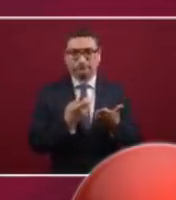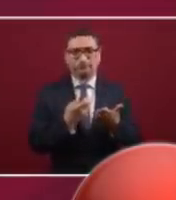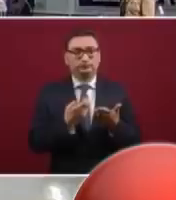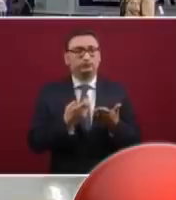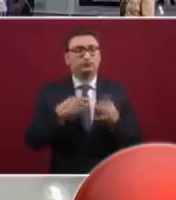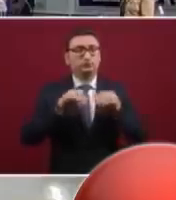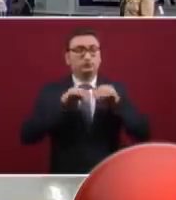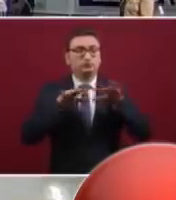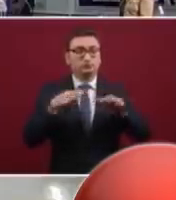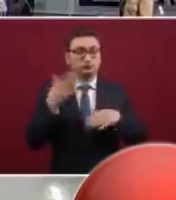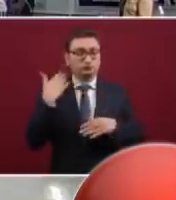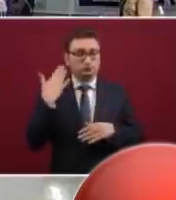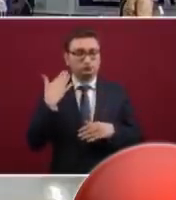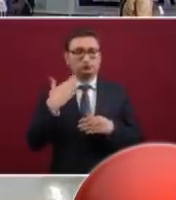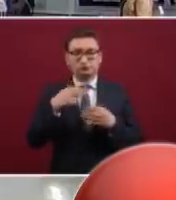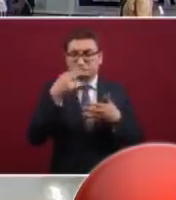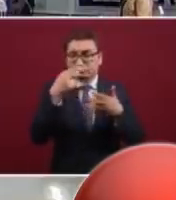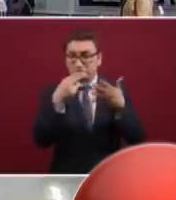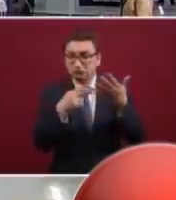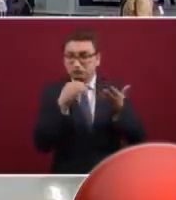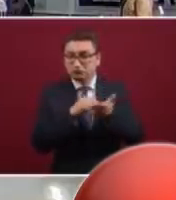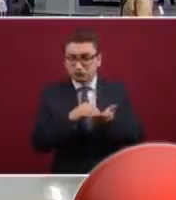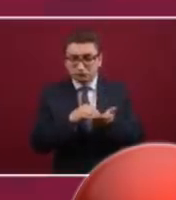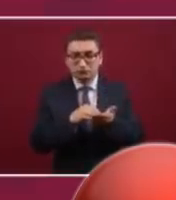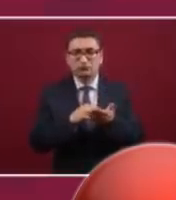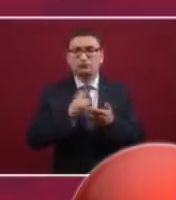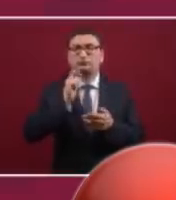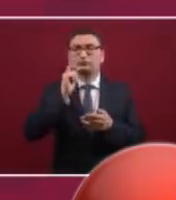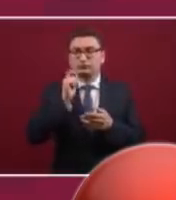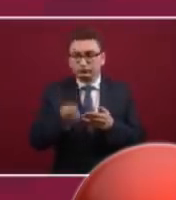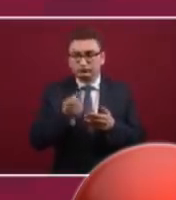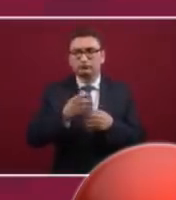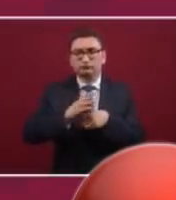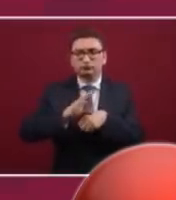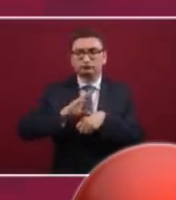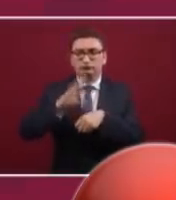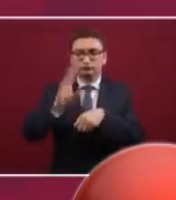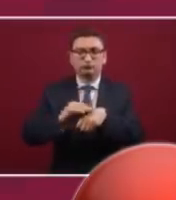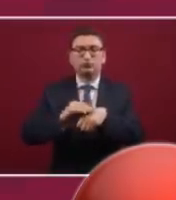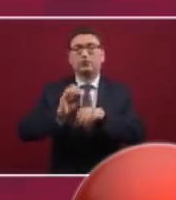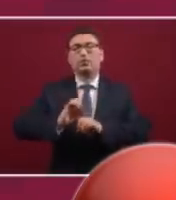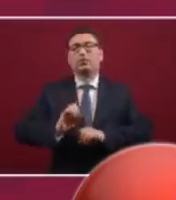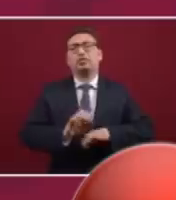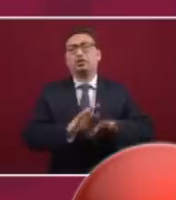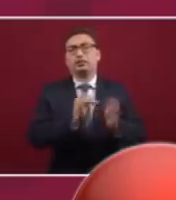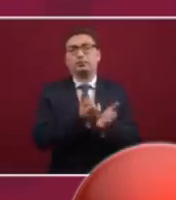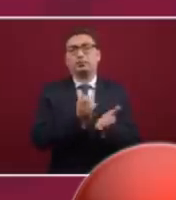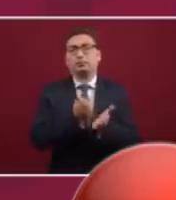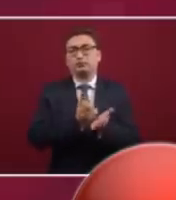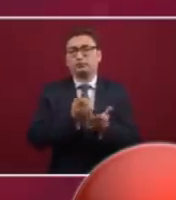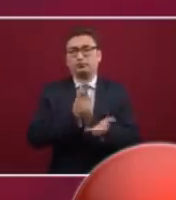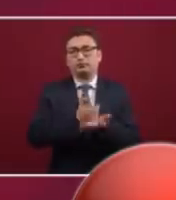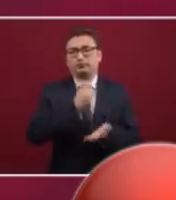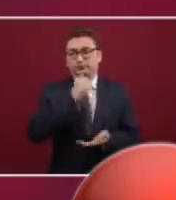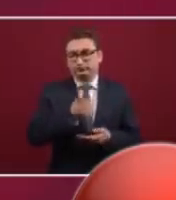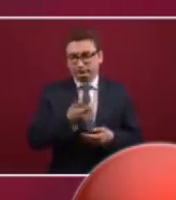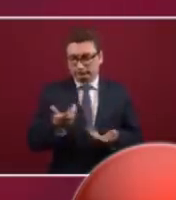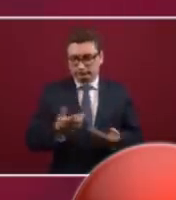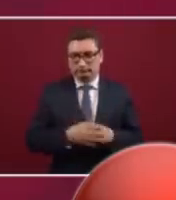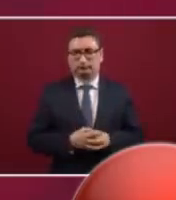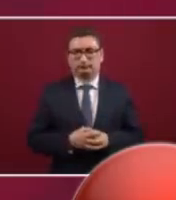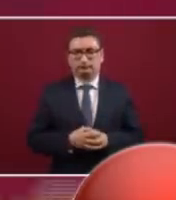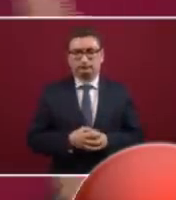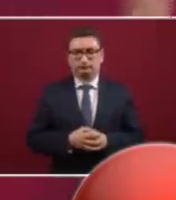a conocer hace 2 días nombres de condonaciones de impuestos